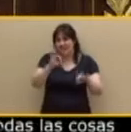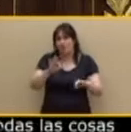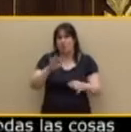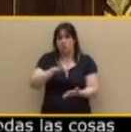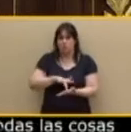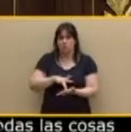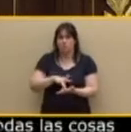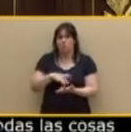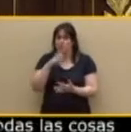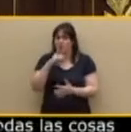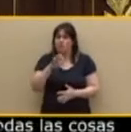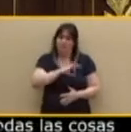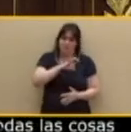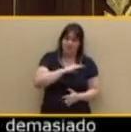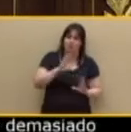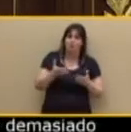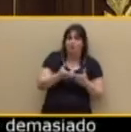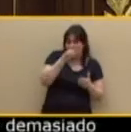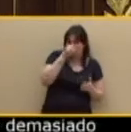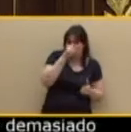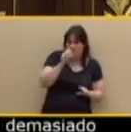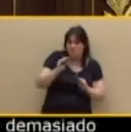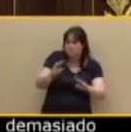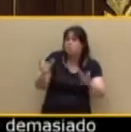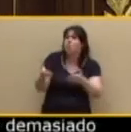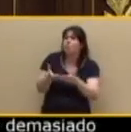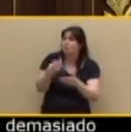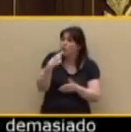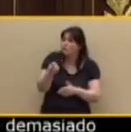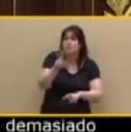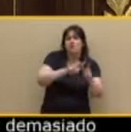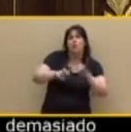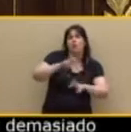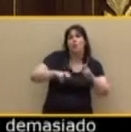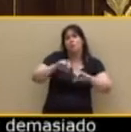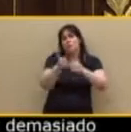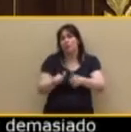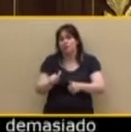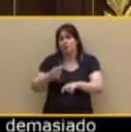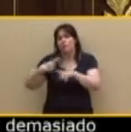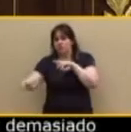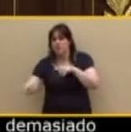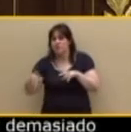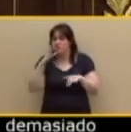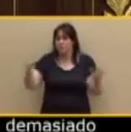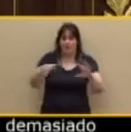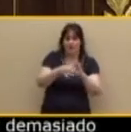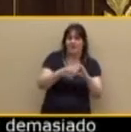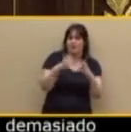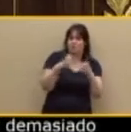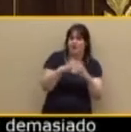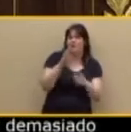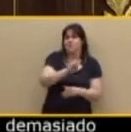agrandando a medida que es el jugador que conforme una mayoría fuese pues el deseo o el petit cat porque obviamente